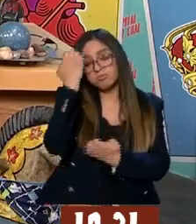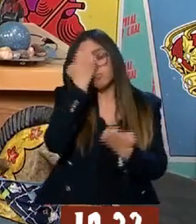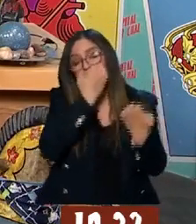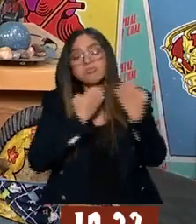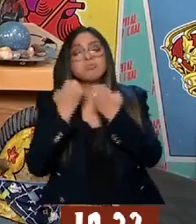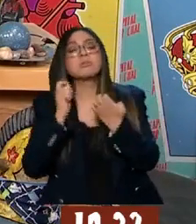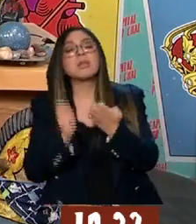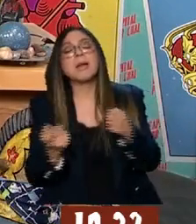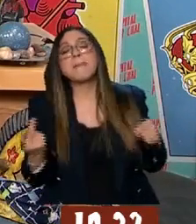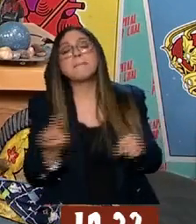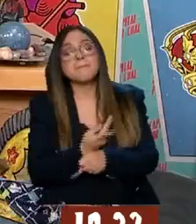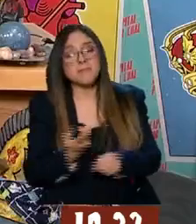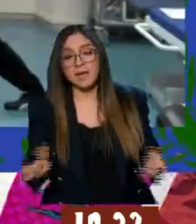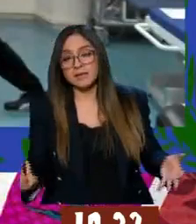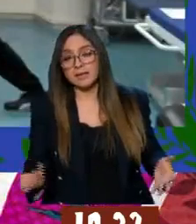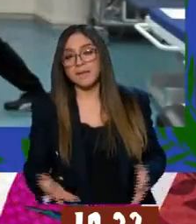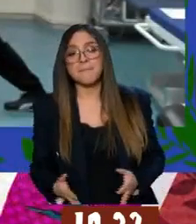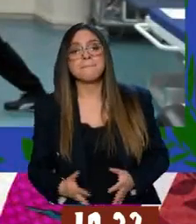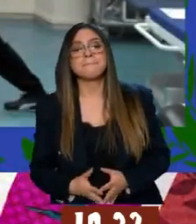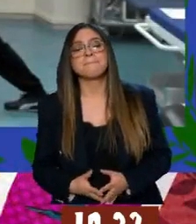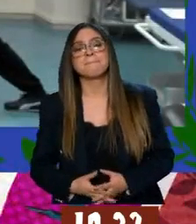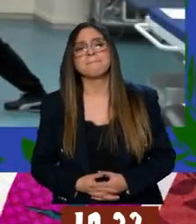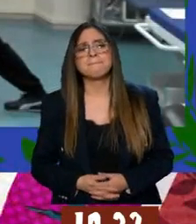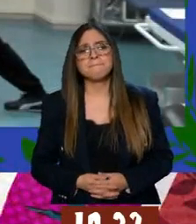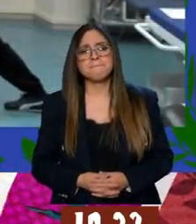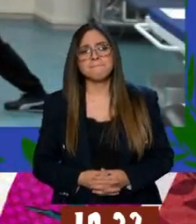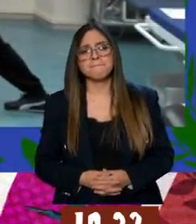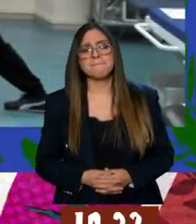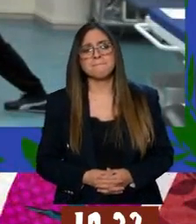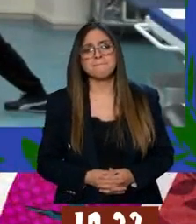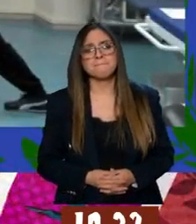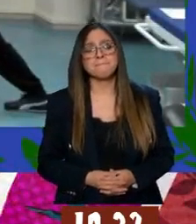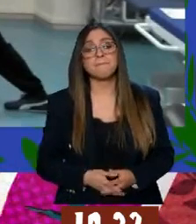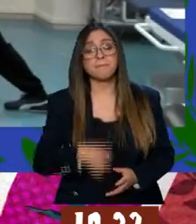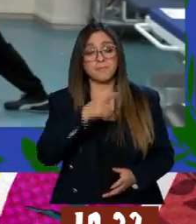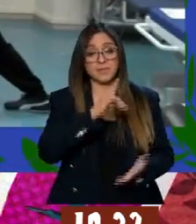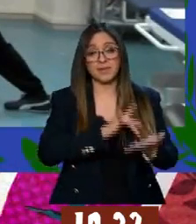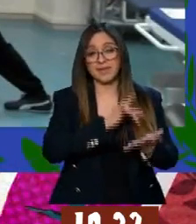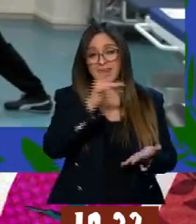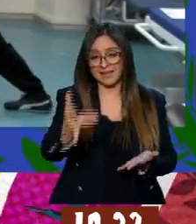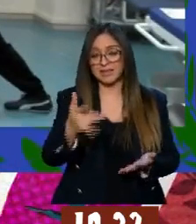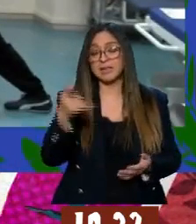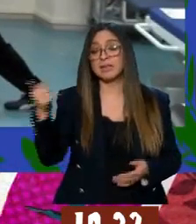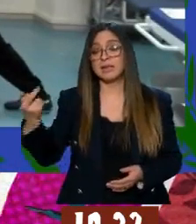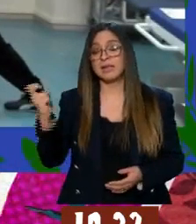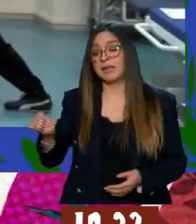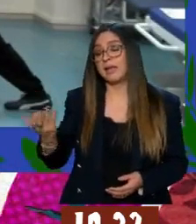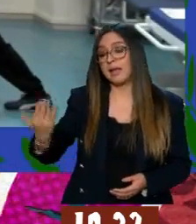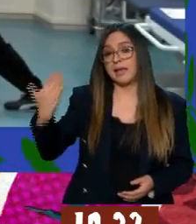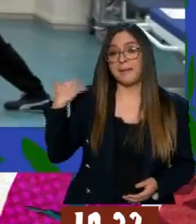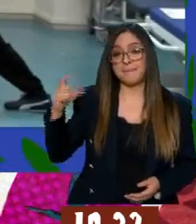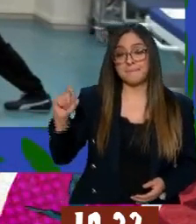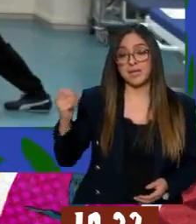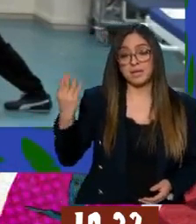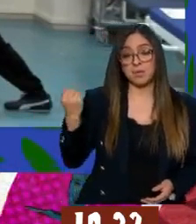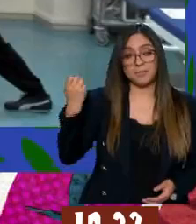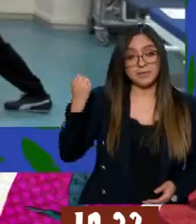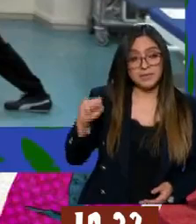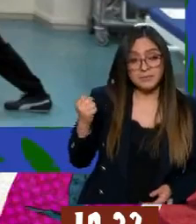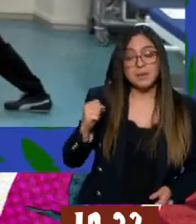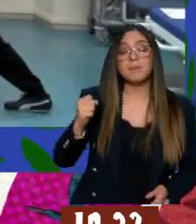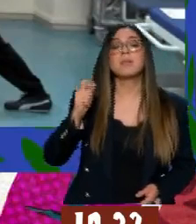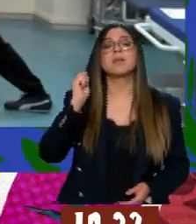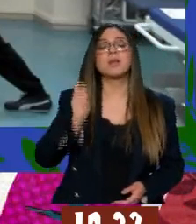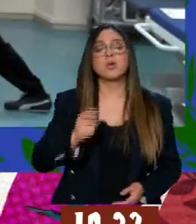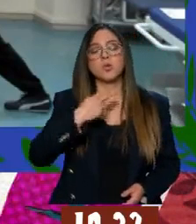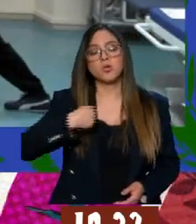estado? Gracias. Y de hecho, con este motivo del Día Mundial del Corazón, que les decía que fue el 29 de septiembre pasado, nosotros, el